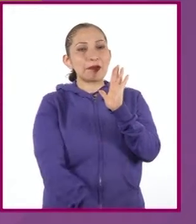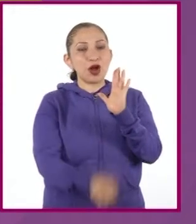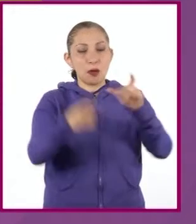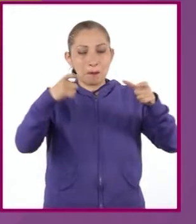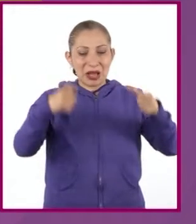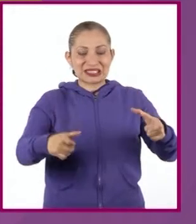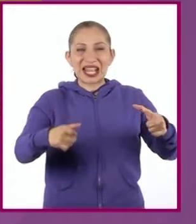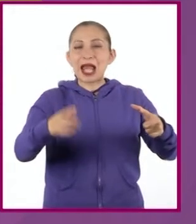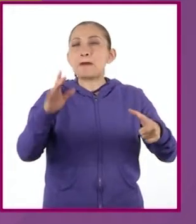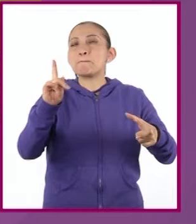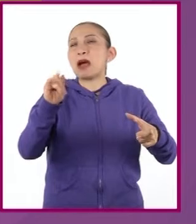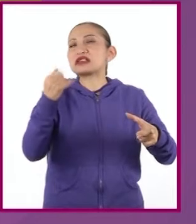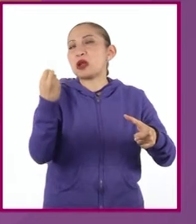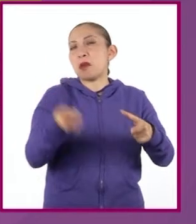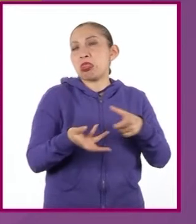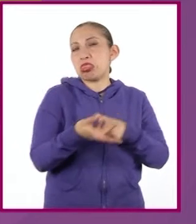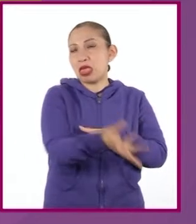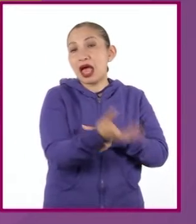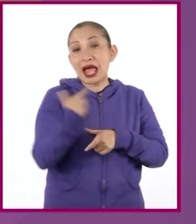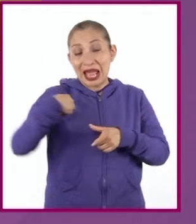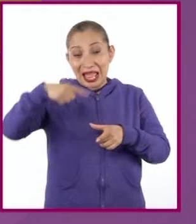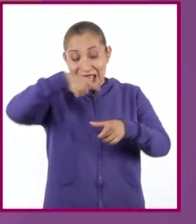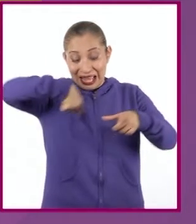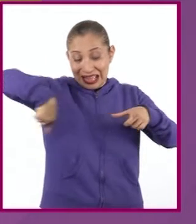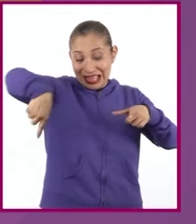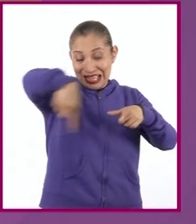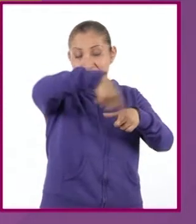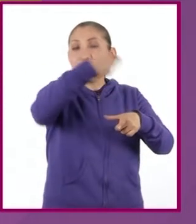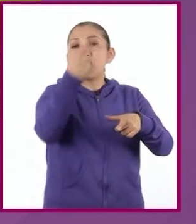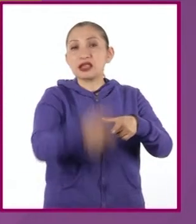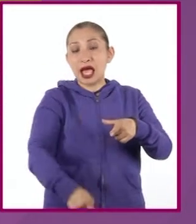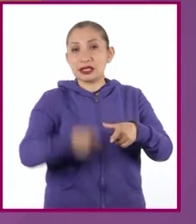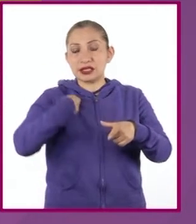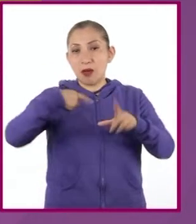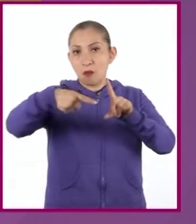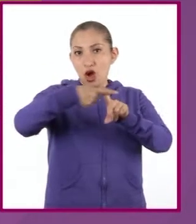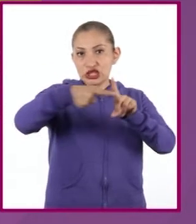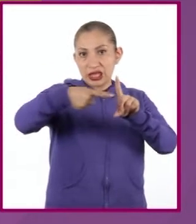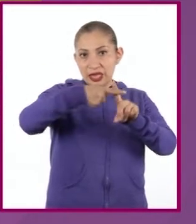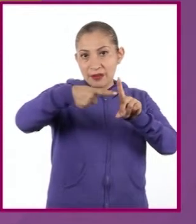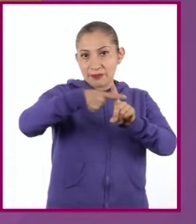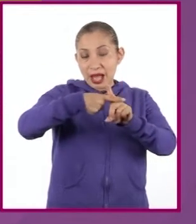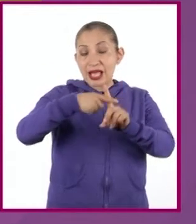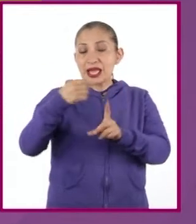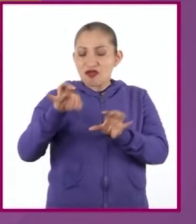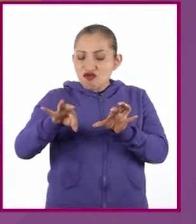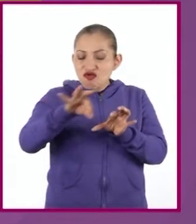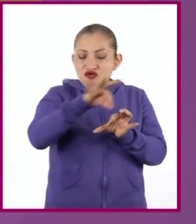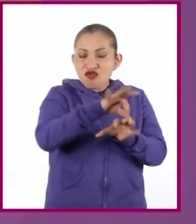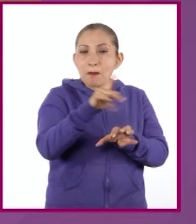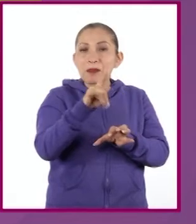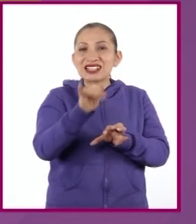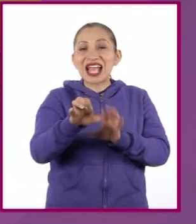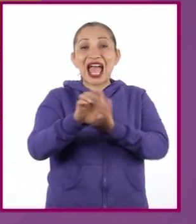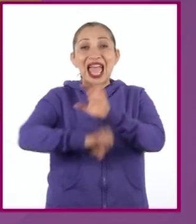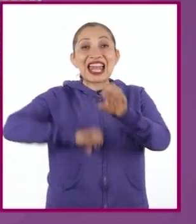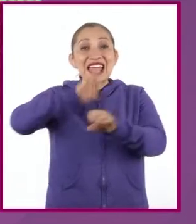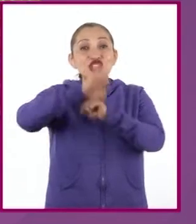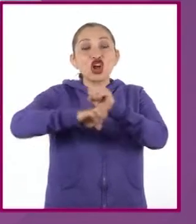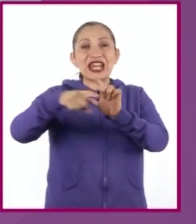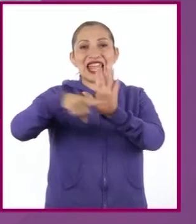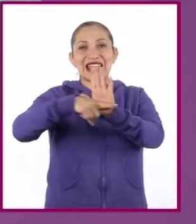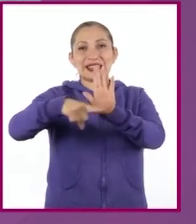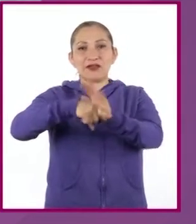con pasas, en el cual la región del pastel representa la carga positiva y las pasas a los electrones con carga